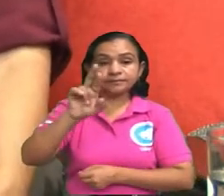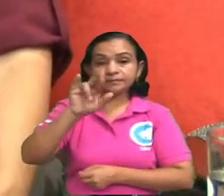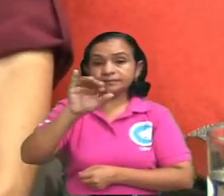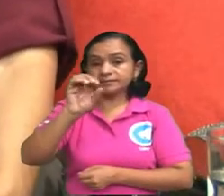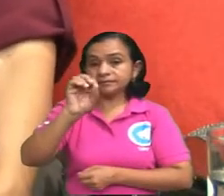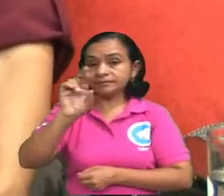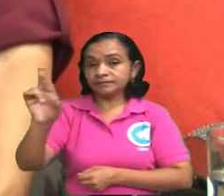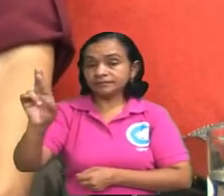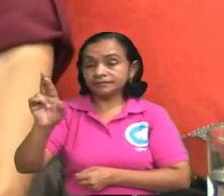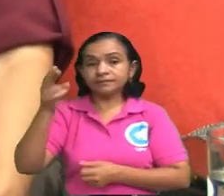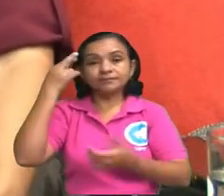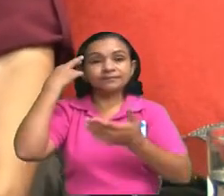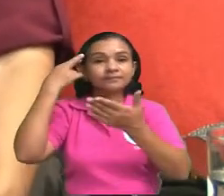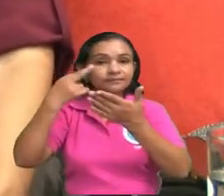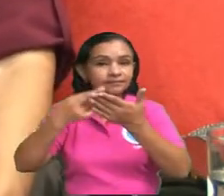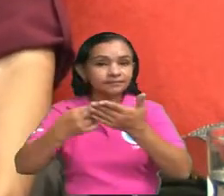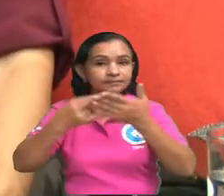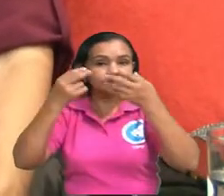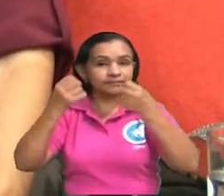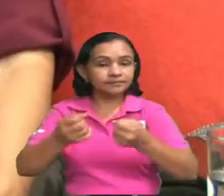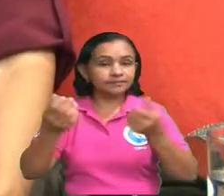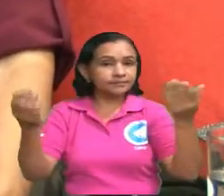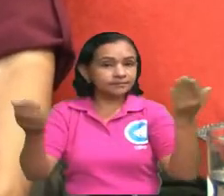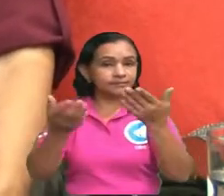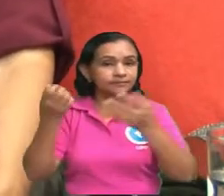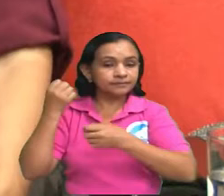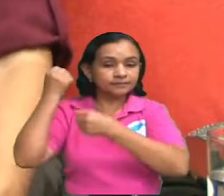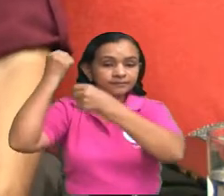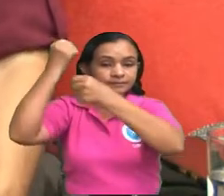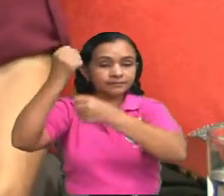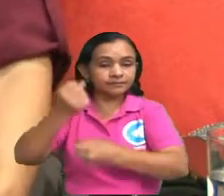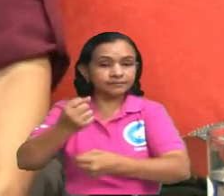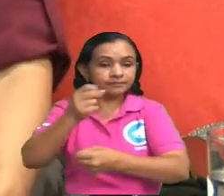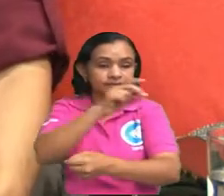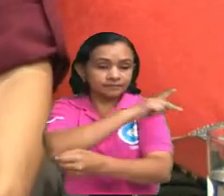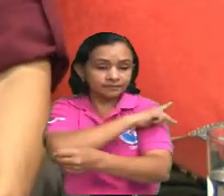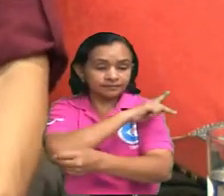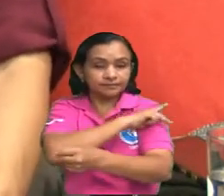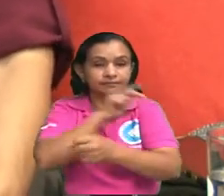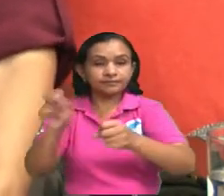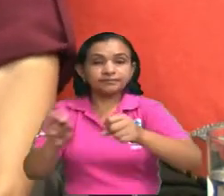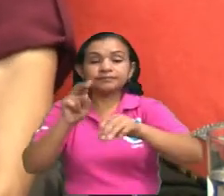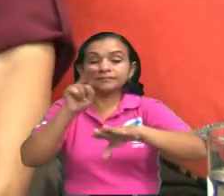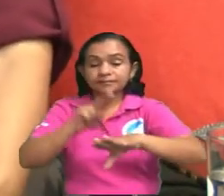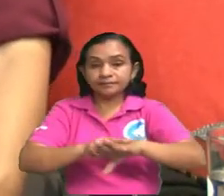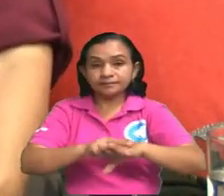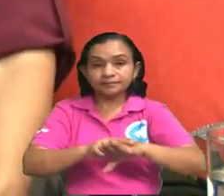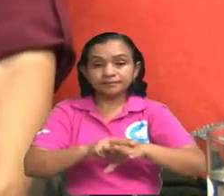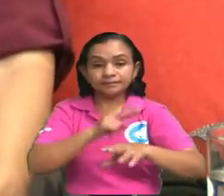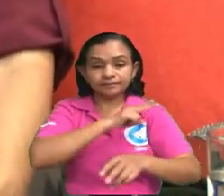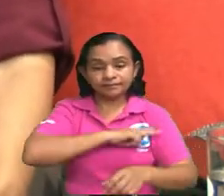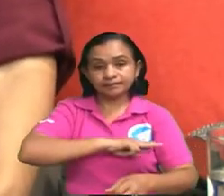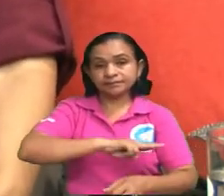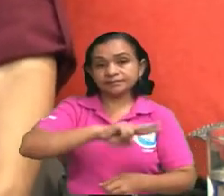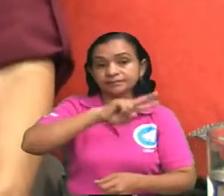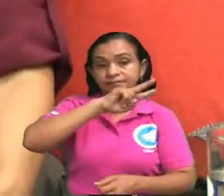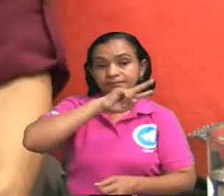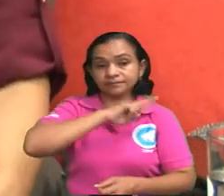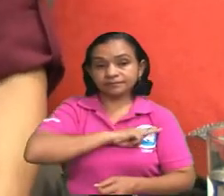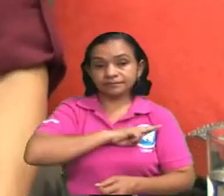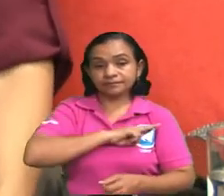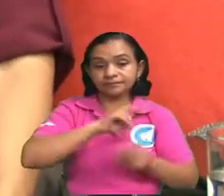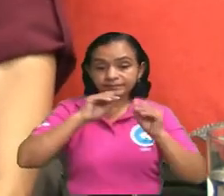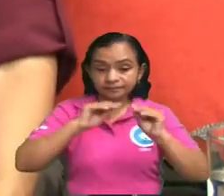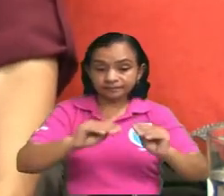que tenemos del comandante Tomás Borges es cómo fundó lo que es hoy la Policía Nacional, los valores que él le